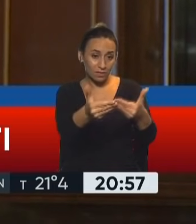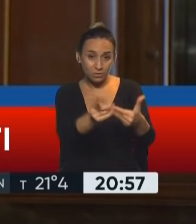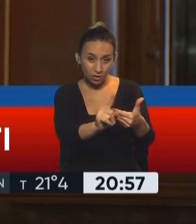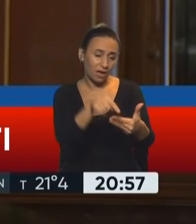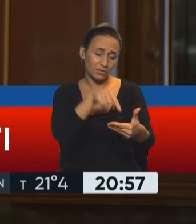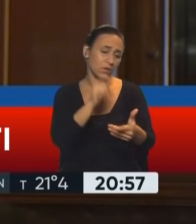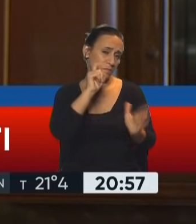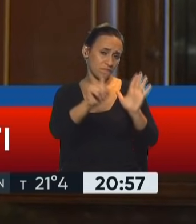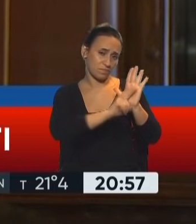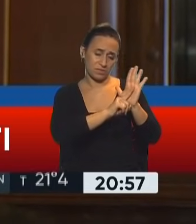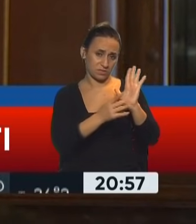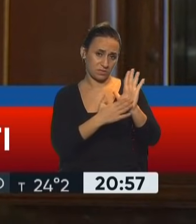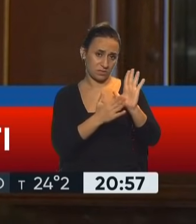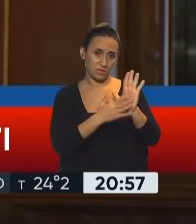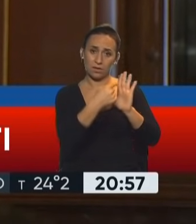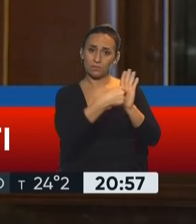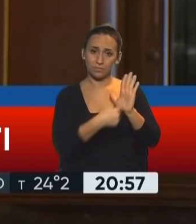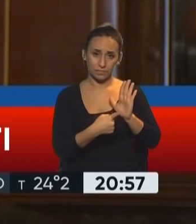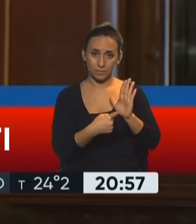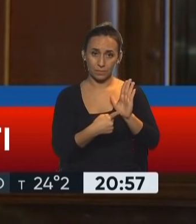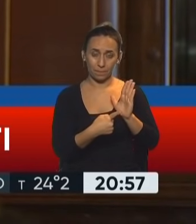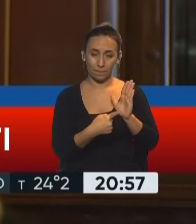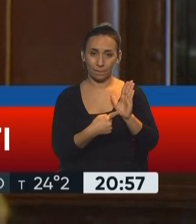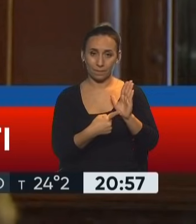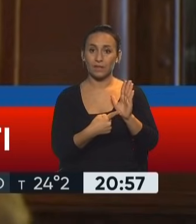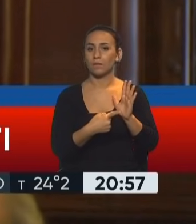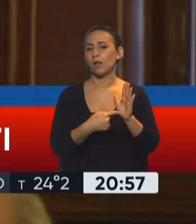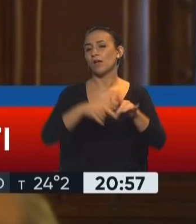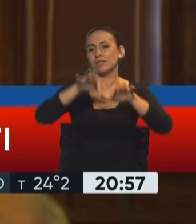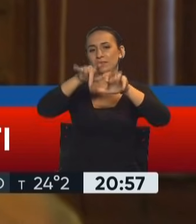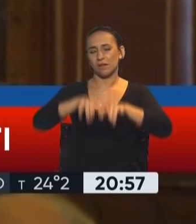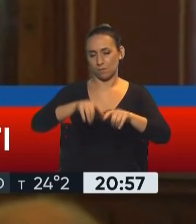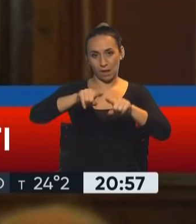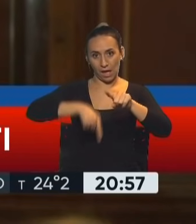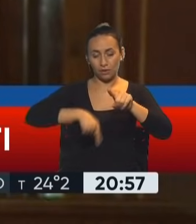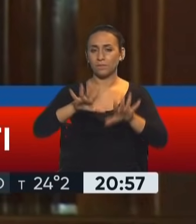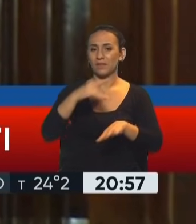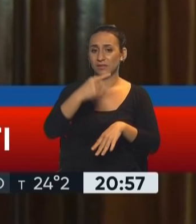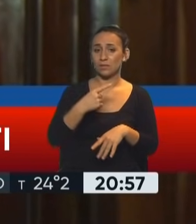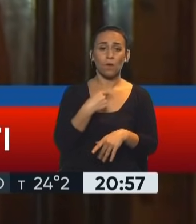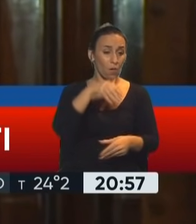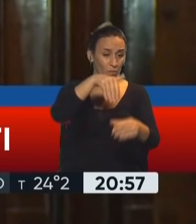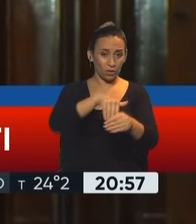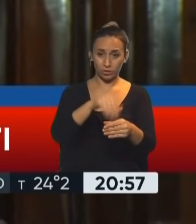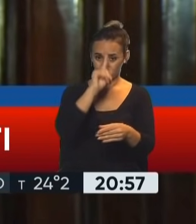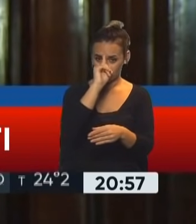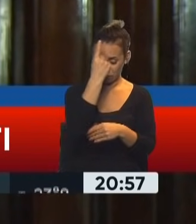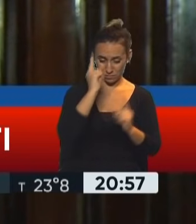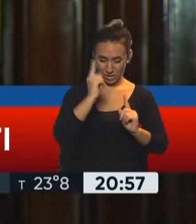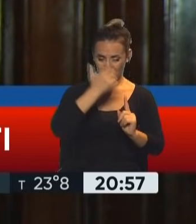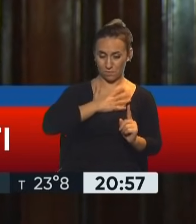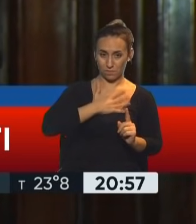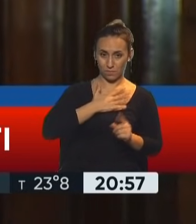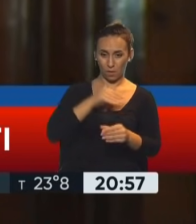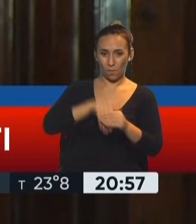materia y las reglas de la cortesía. Bueno, es mucho más extenso. Dice, el autovoto ha sido censurado por la